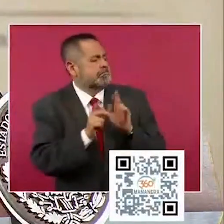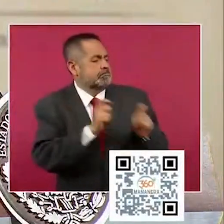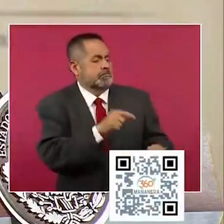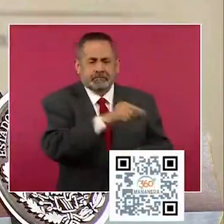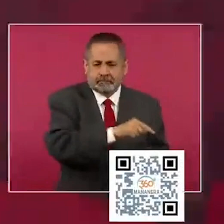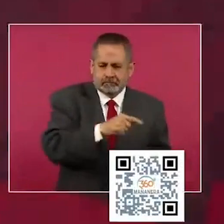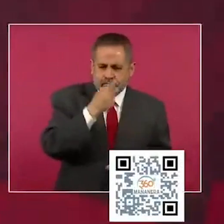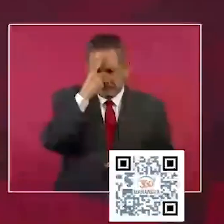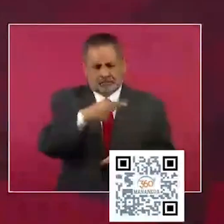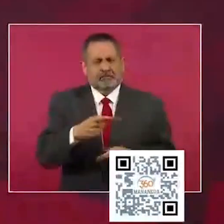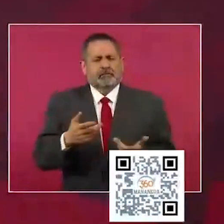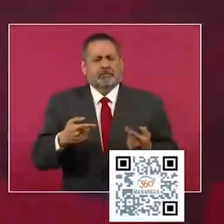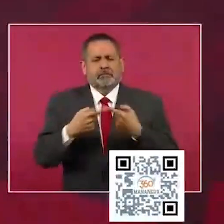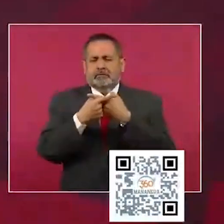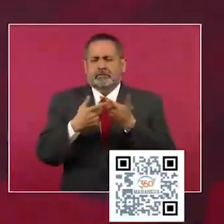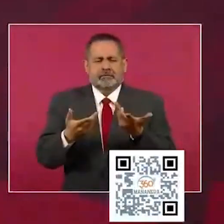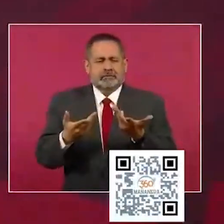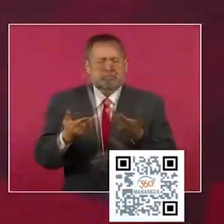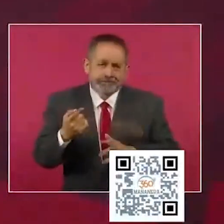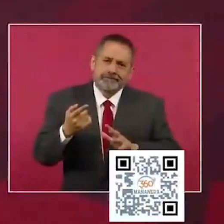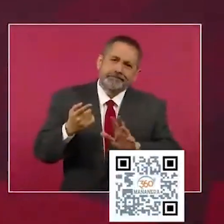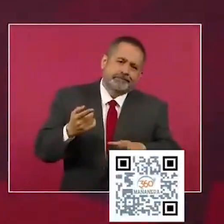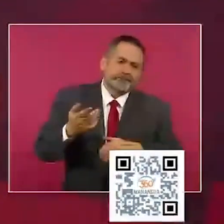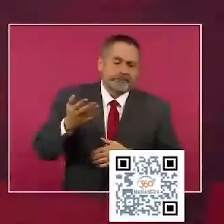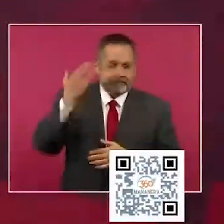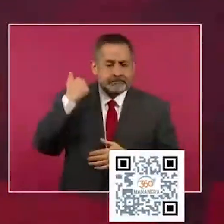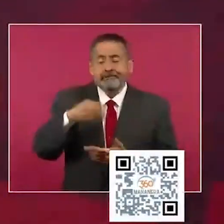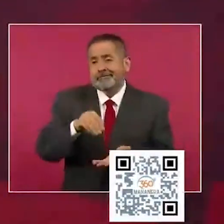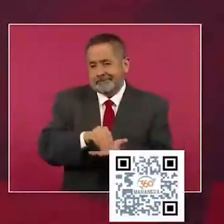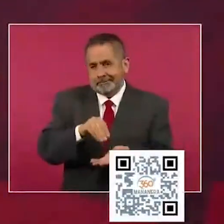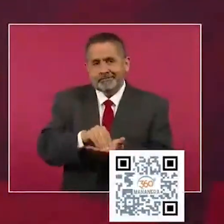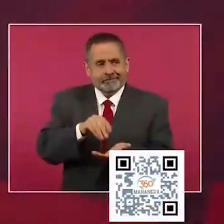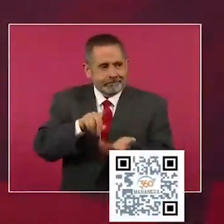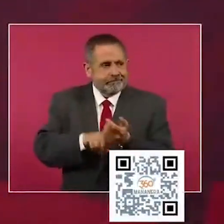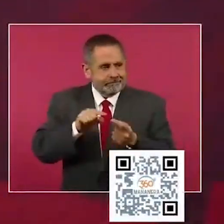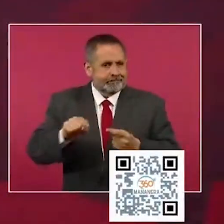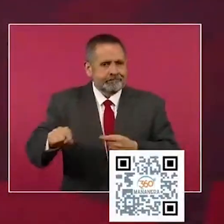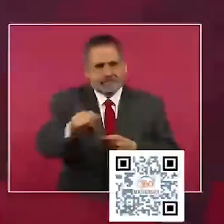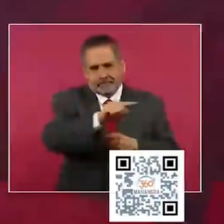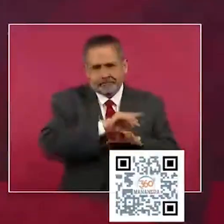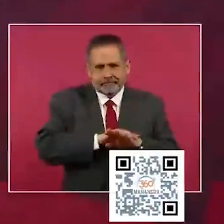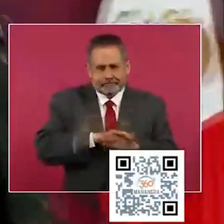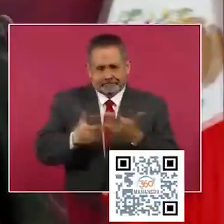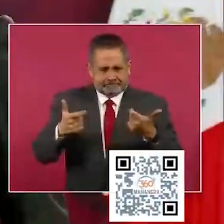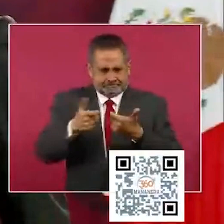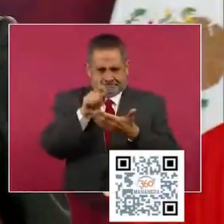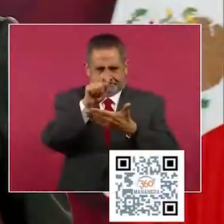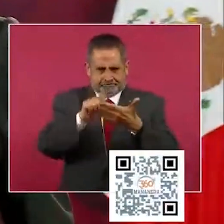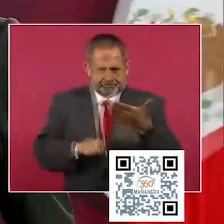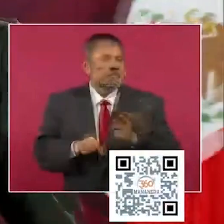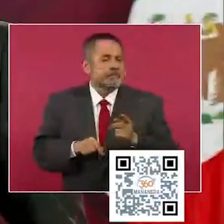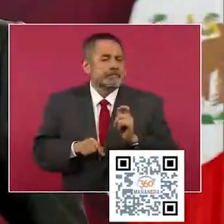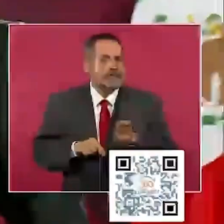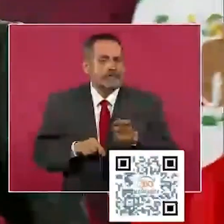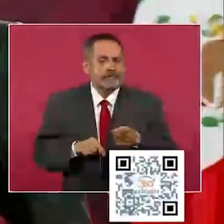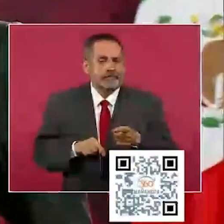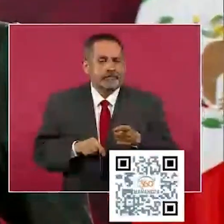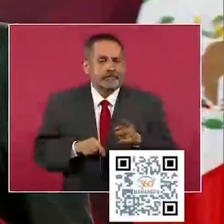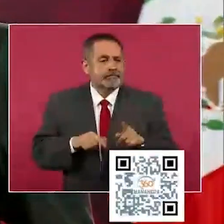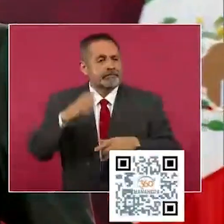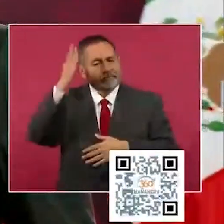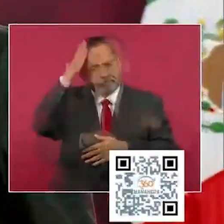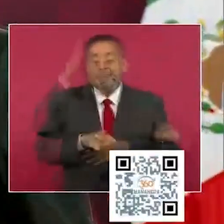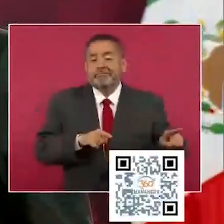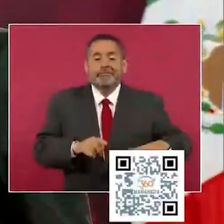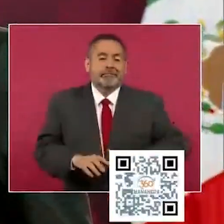eso correspondía y sigue correspondiendo de acuerdo al contrato colectivo a los